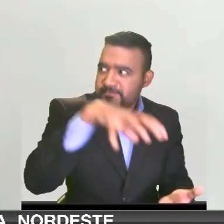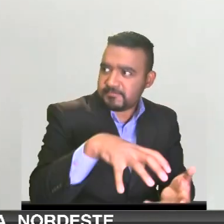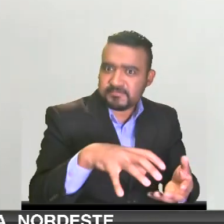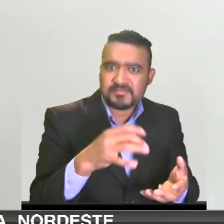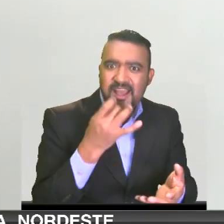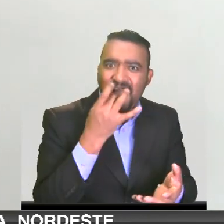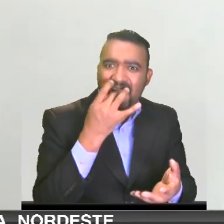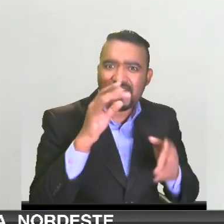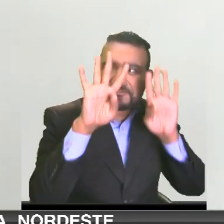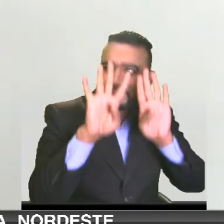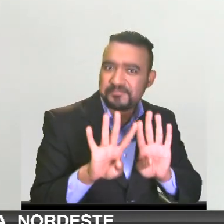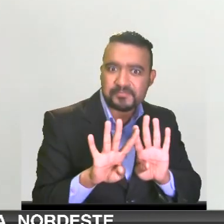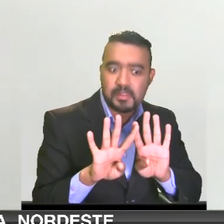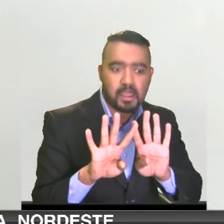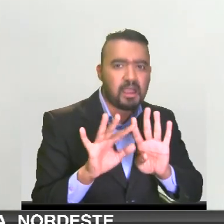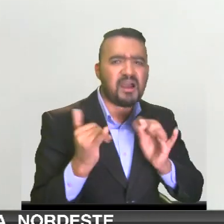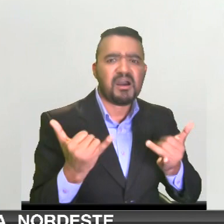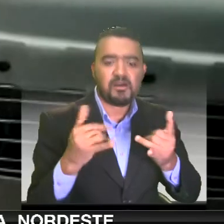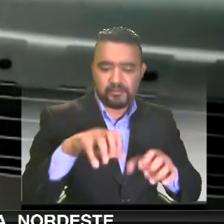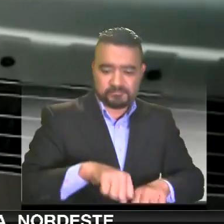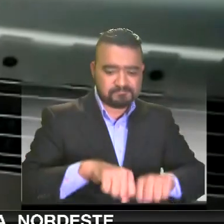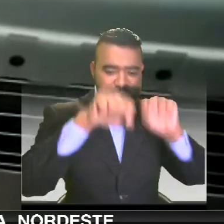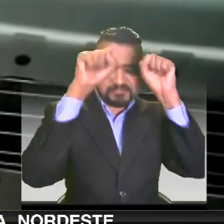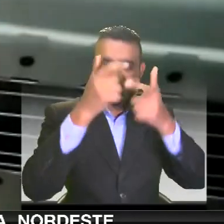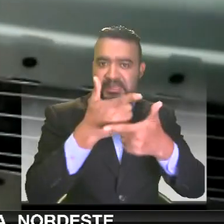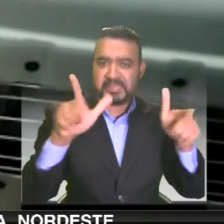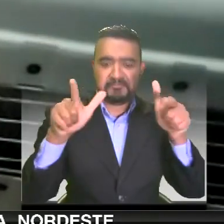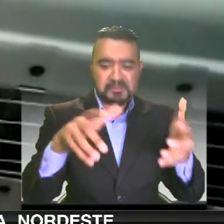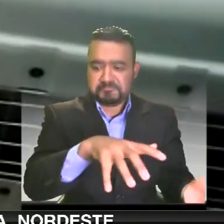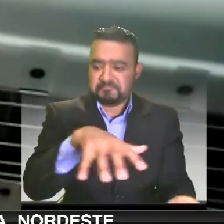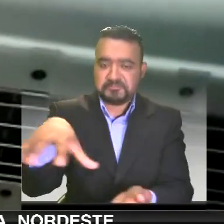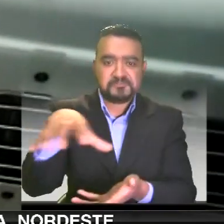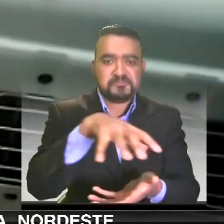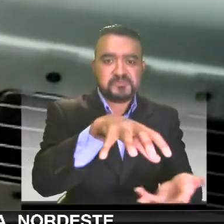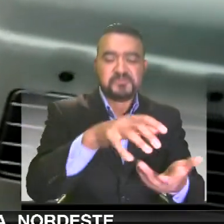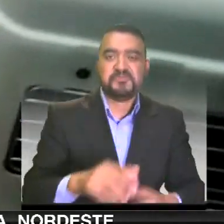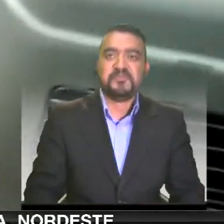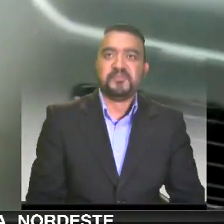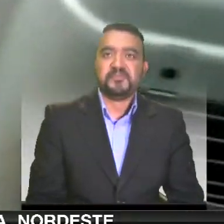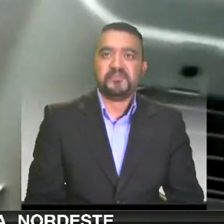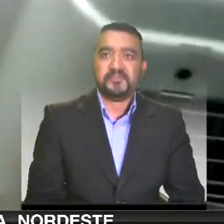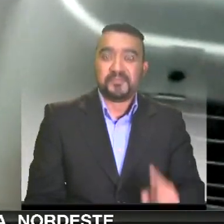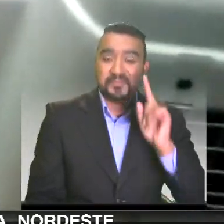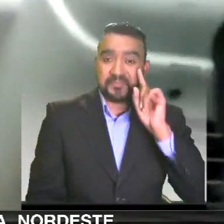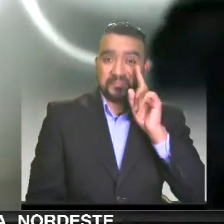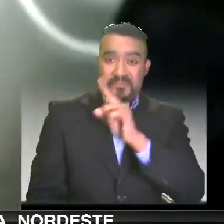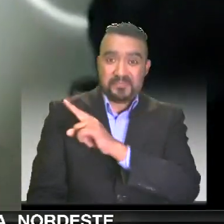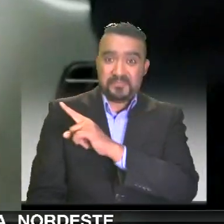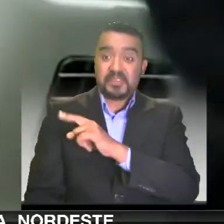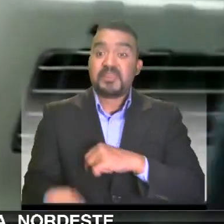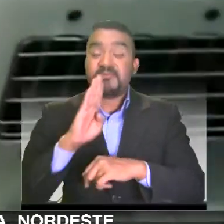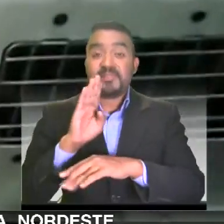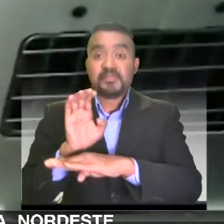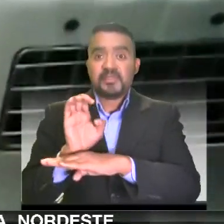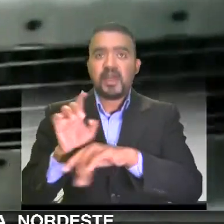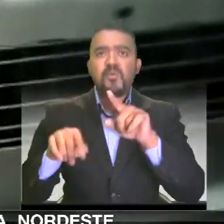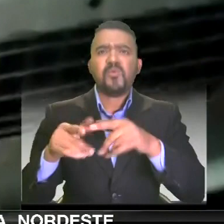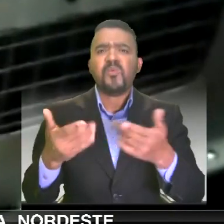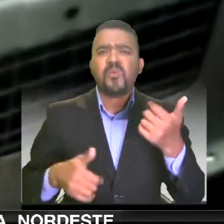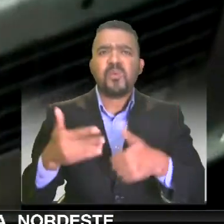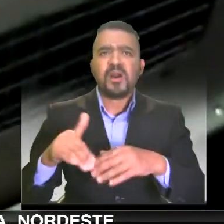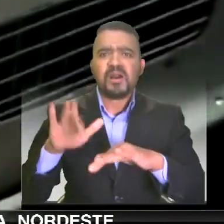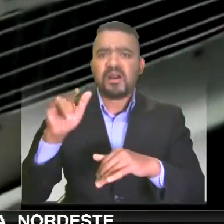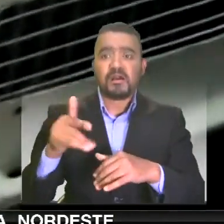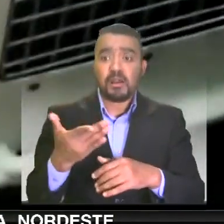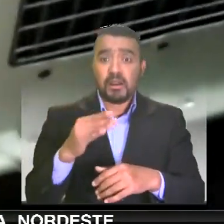su hábitat natural en el nordeste antioqueño. Las autoridades ambientales también prestaron atención veterinaria a un ocelote que